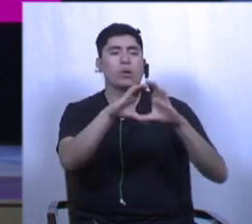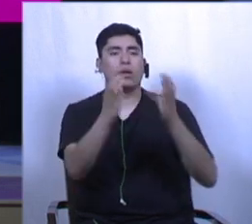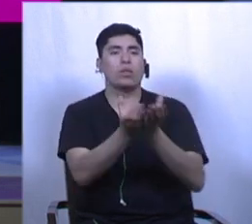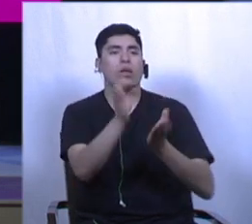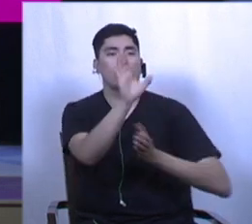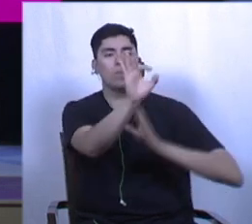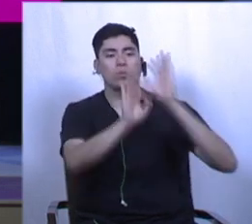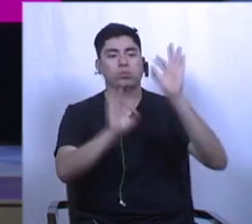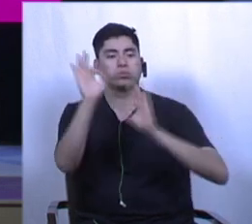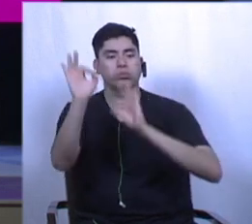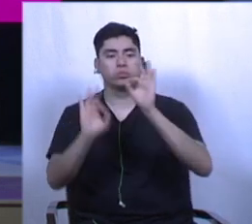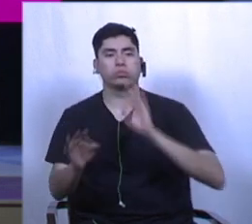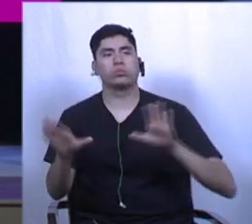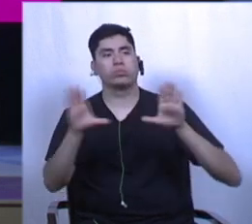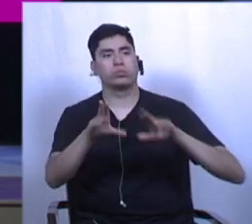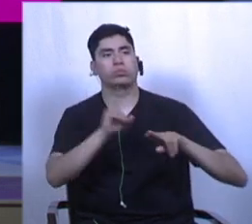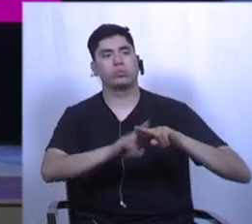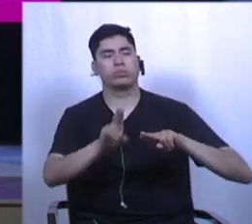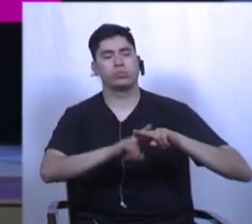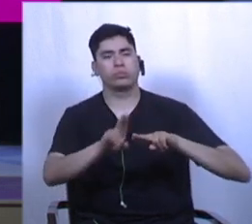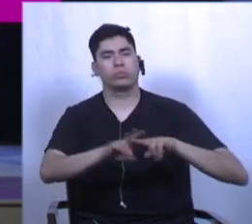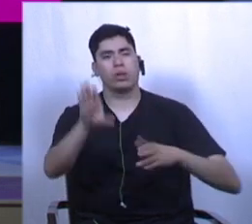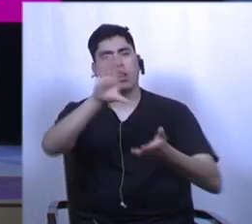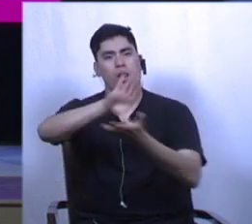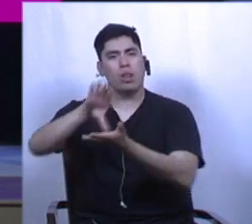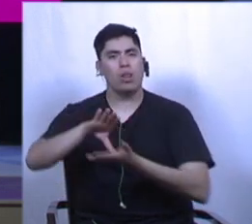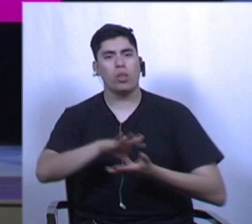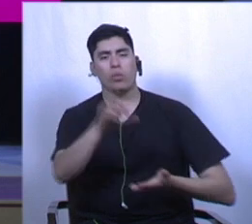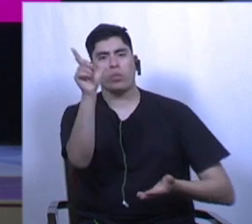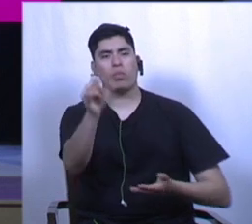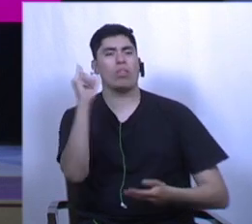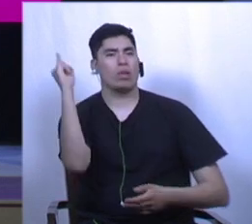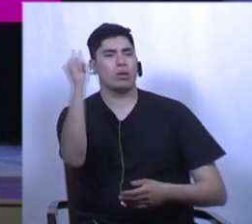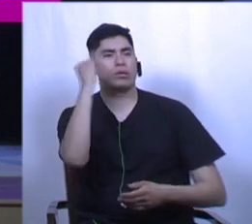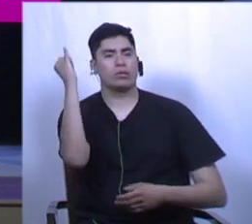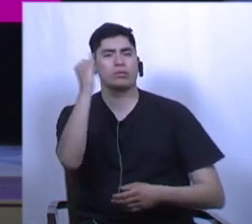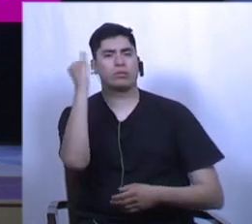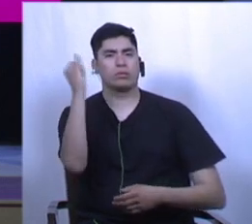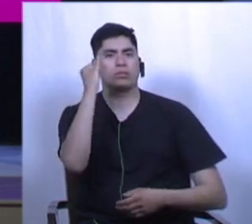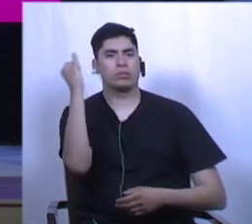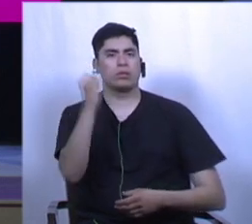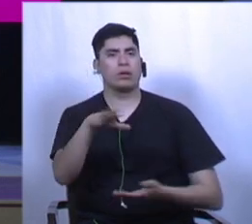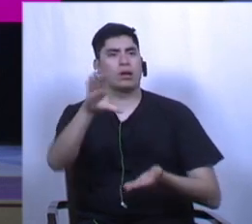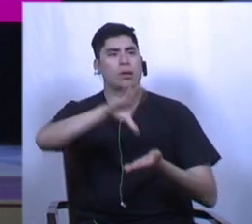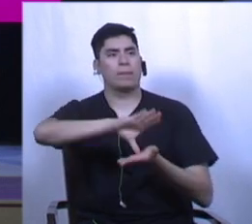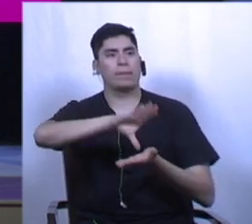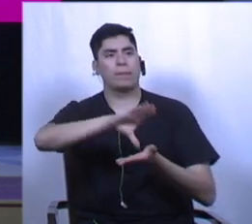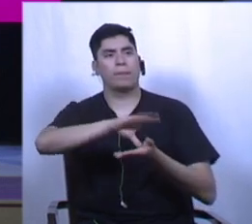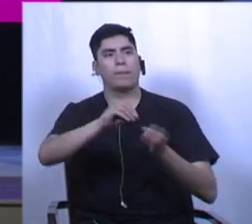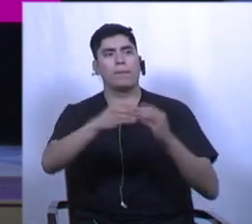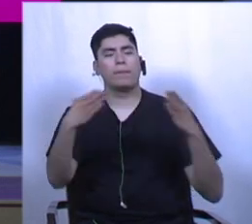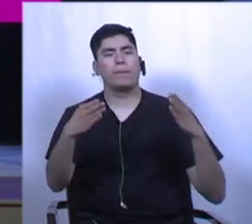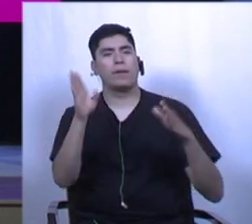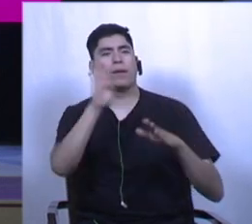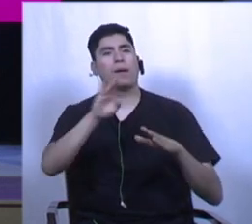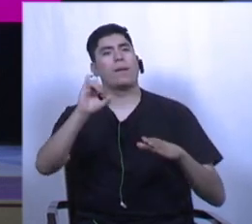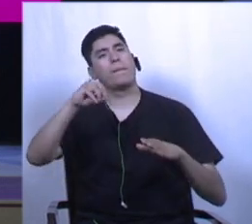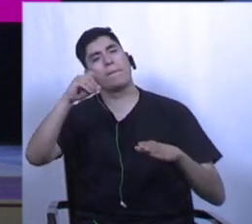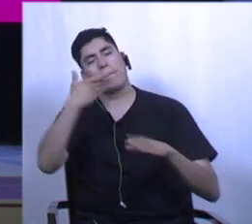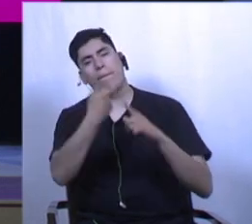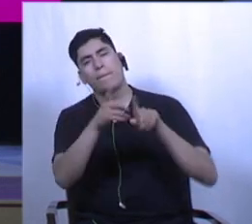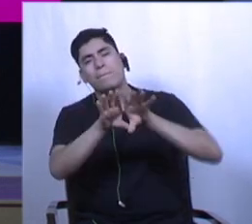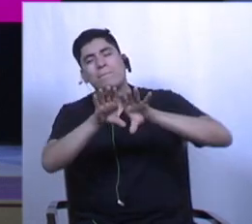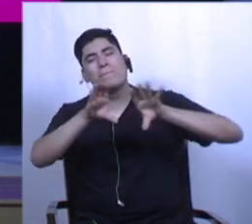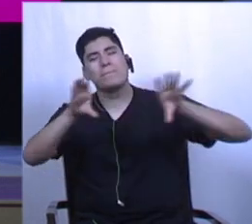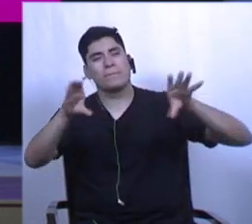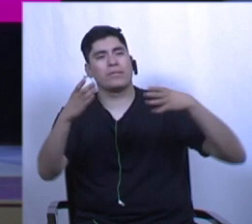hacer en el futuro es que los países individuales incluyan países con gran biodiversidad, como Chile,